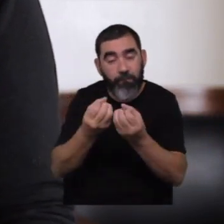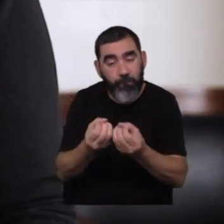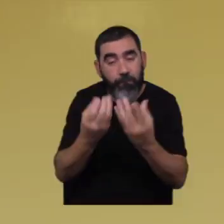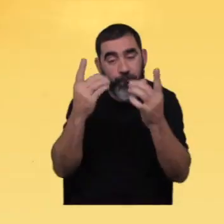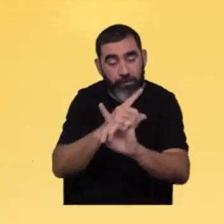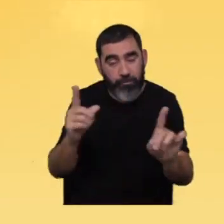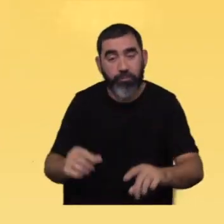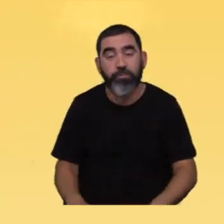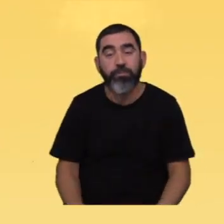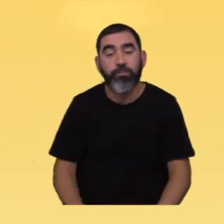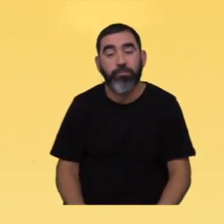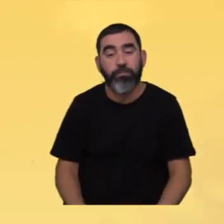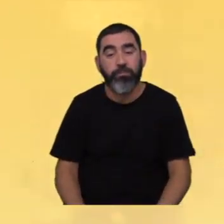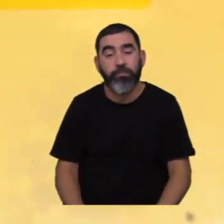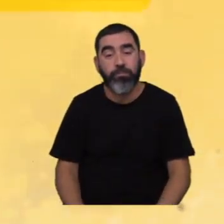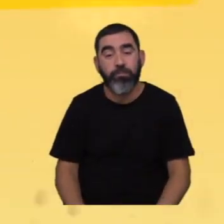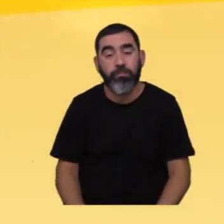del biofilm.